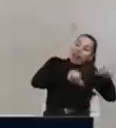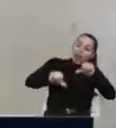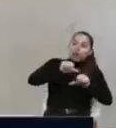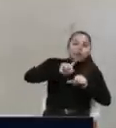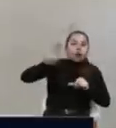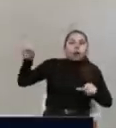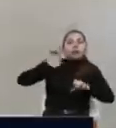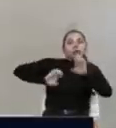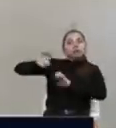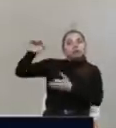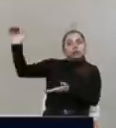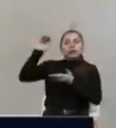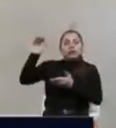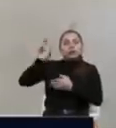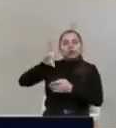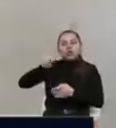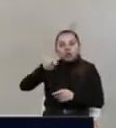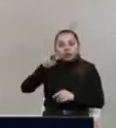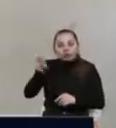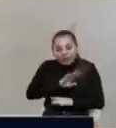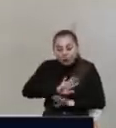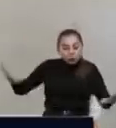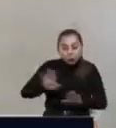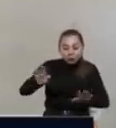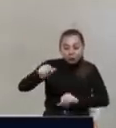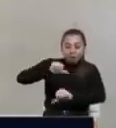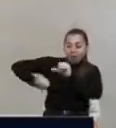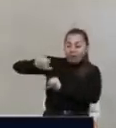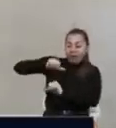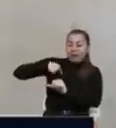Inclusive, les decía,